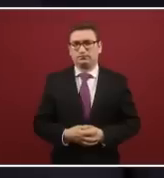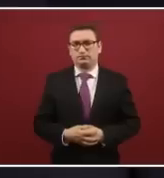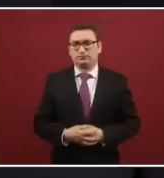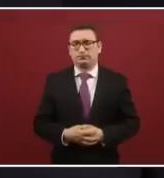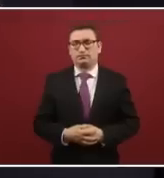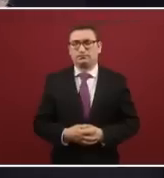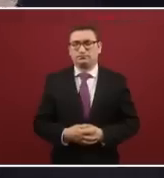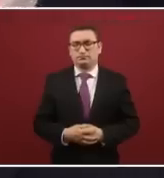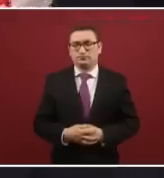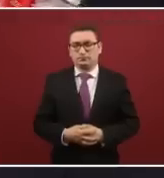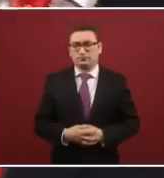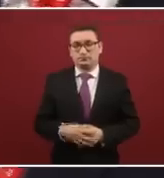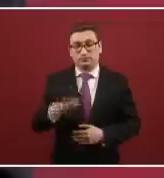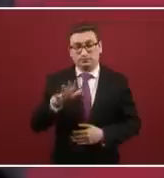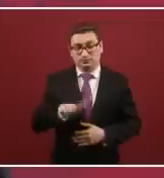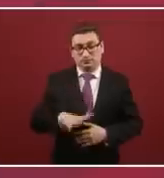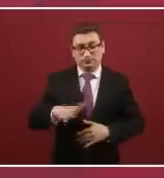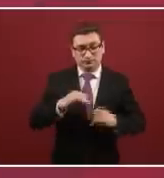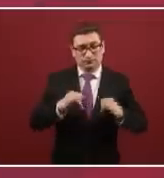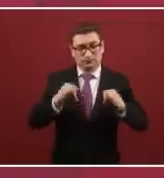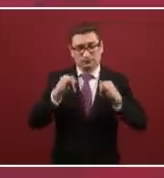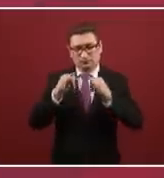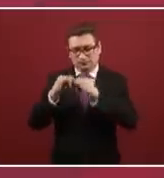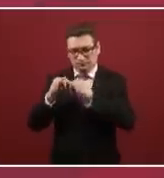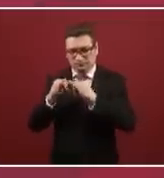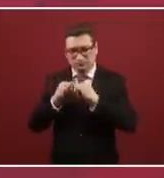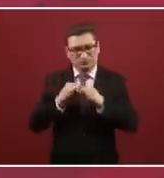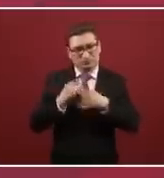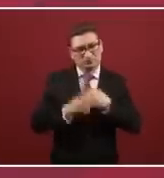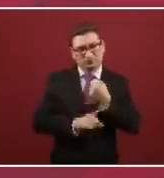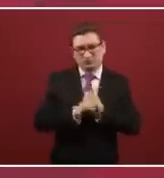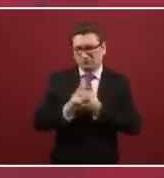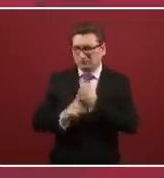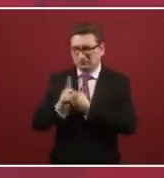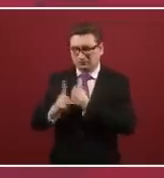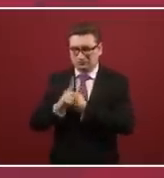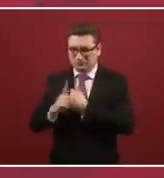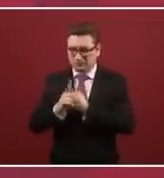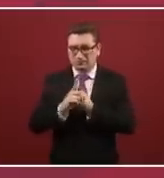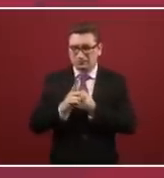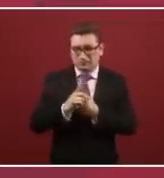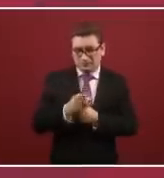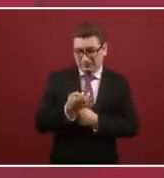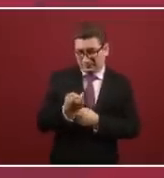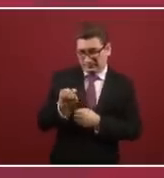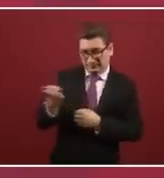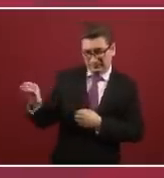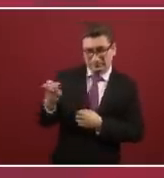instituciones que se echaron a perder por completo, pero no solo esas.